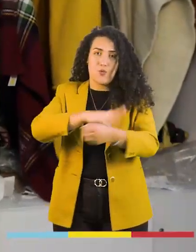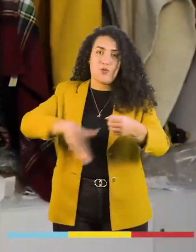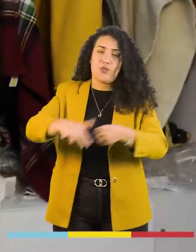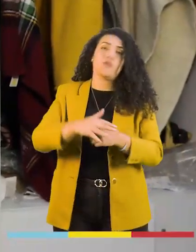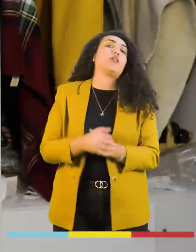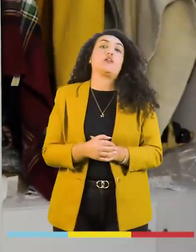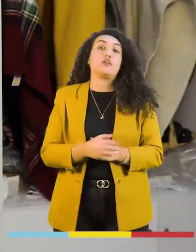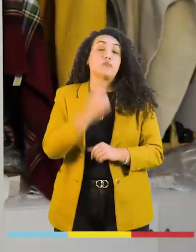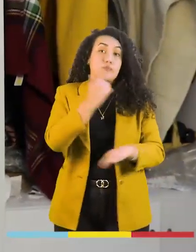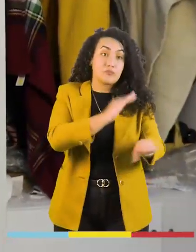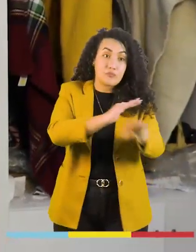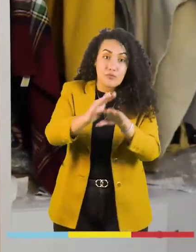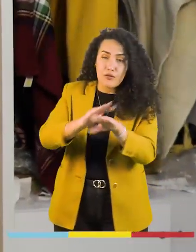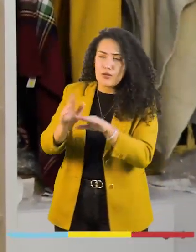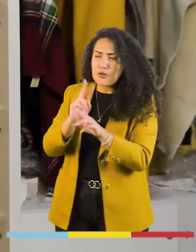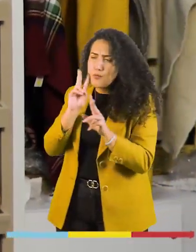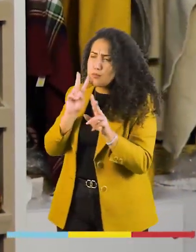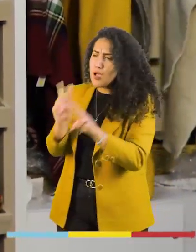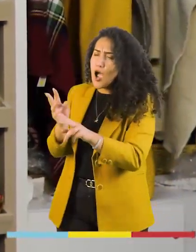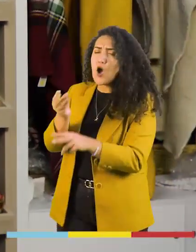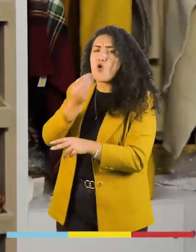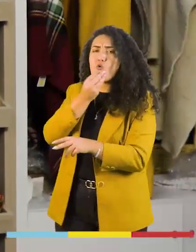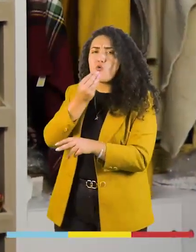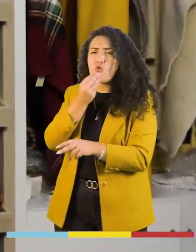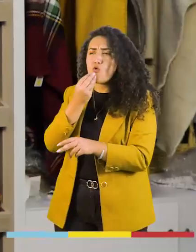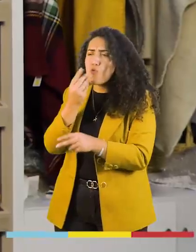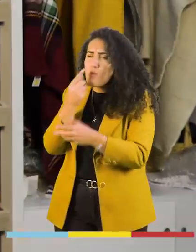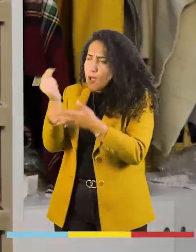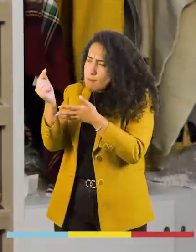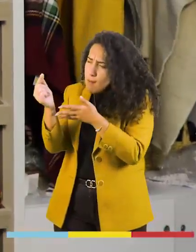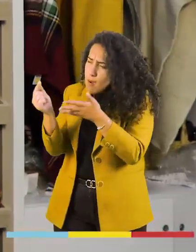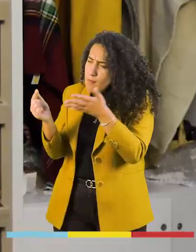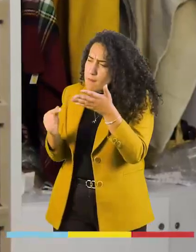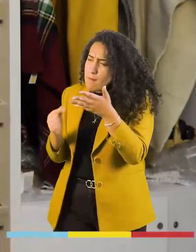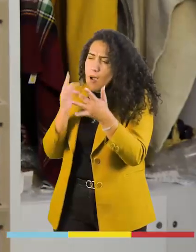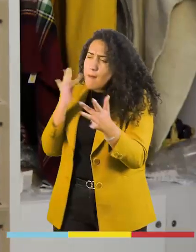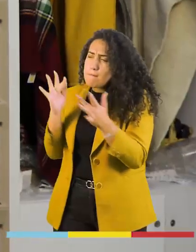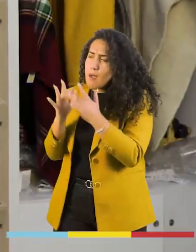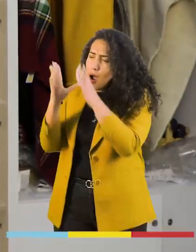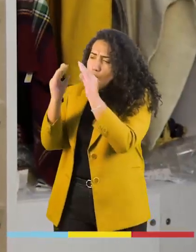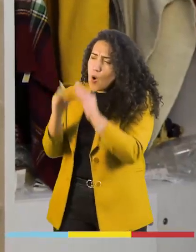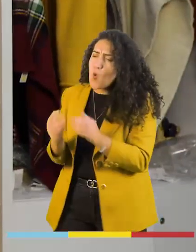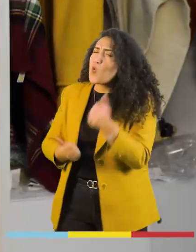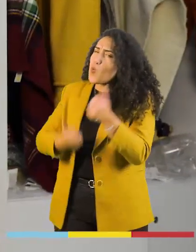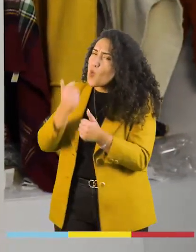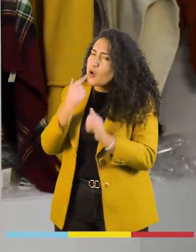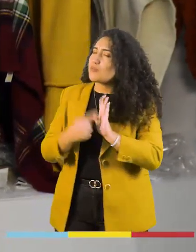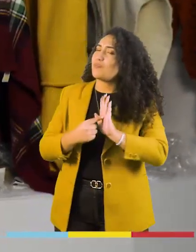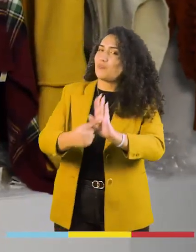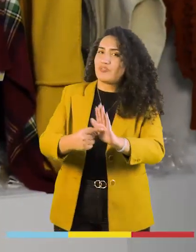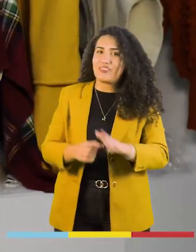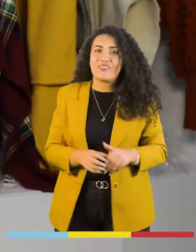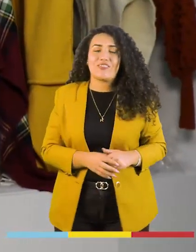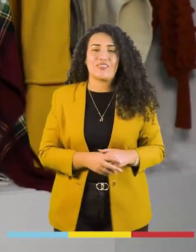productos 100% de la región. Así que los invito para que nos antojemos juntos y conozcamos su menú